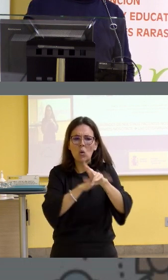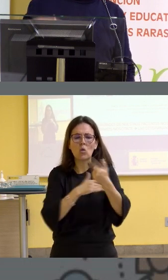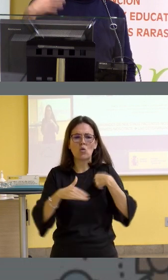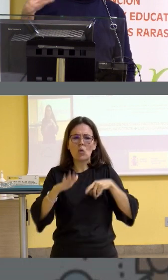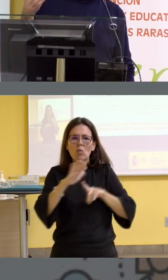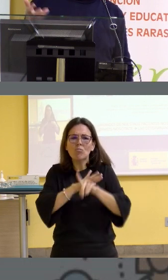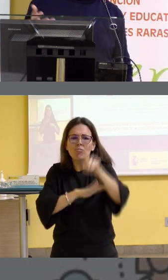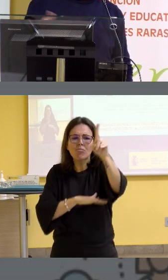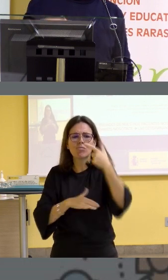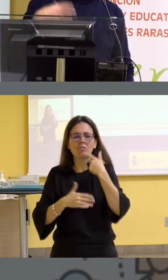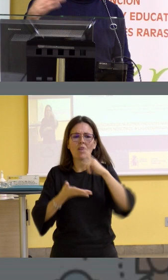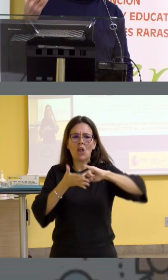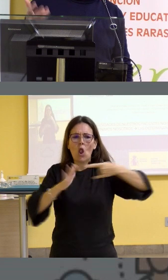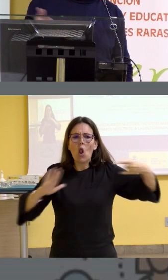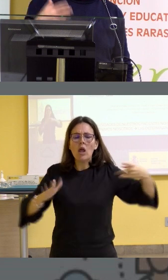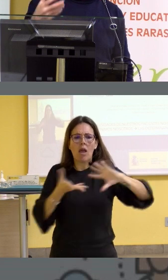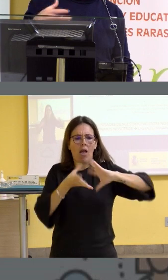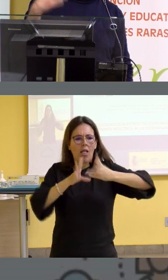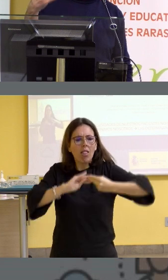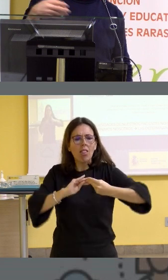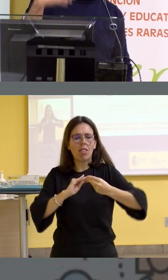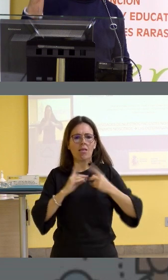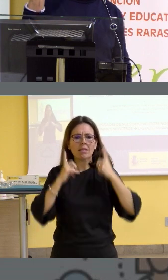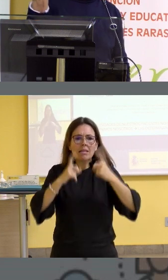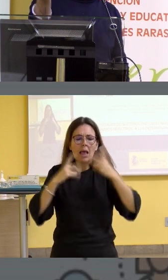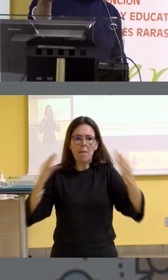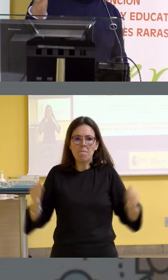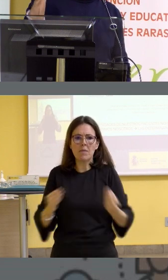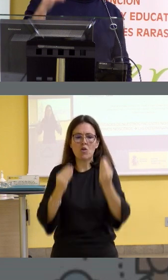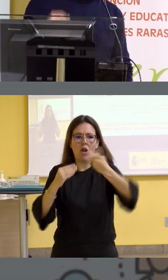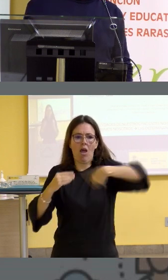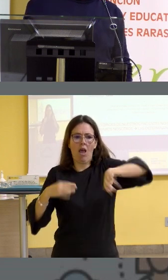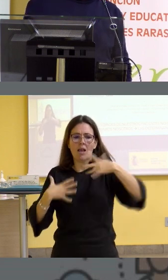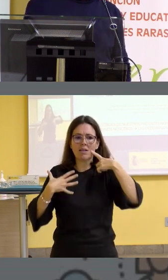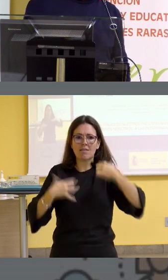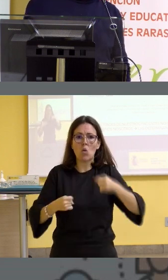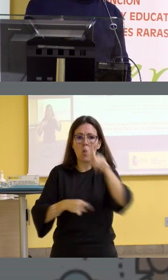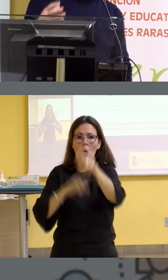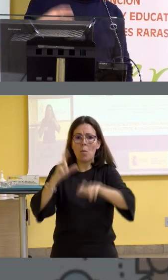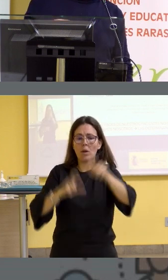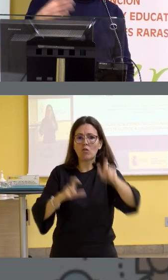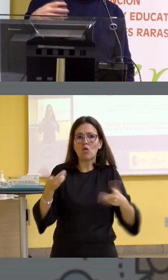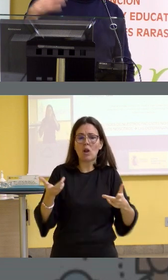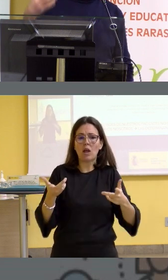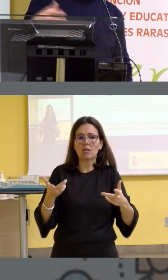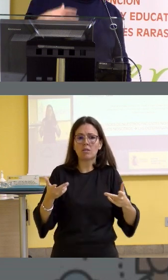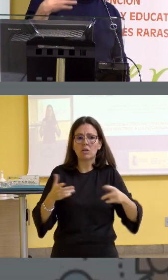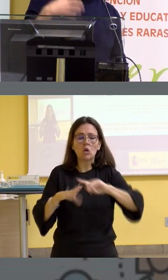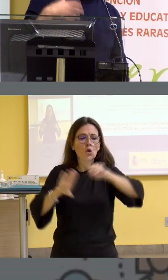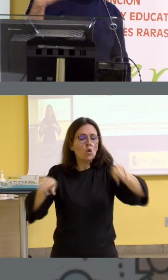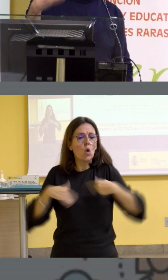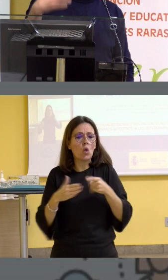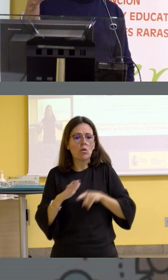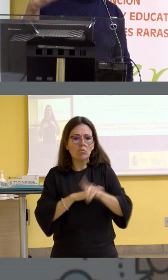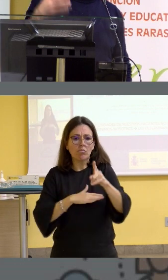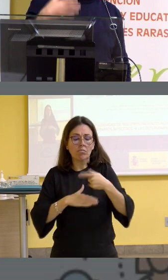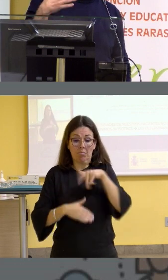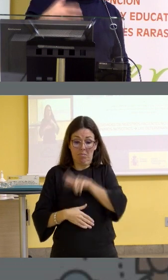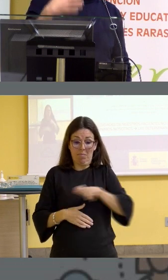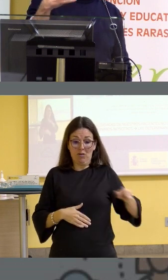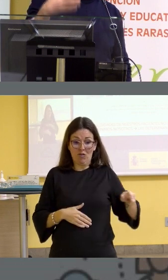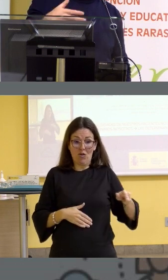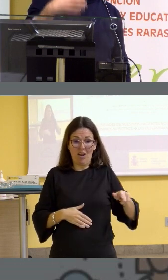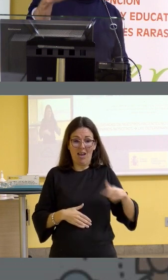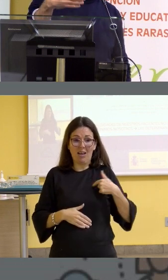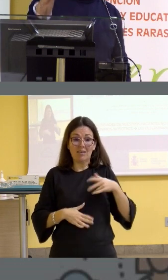desarrollar una infinidad de tecnologías y de historias a efectos de mejorar la salud de esas personas, todo ello desarrollado por parte de personas que en la